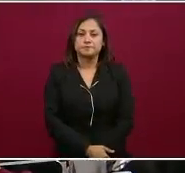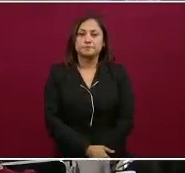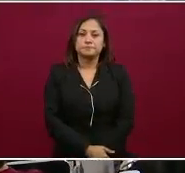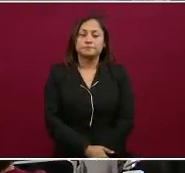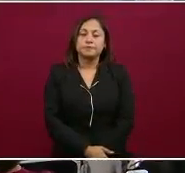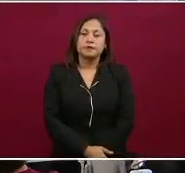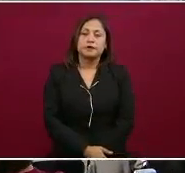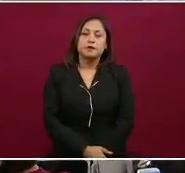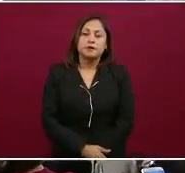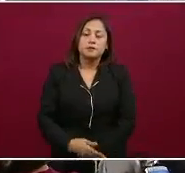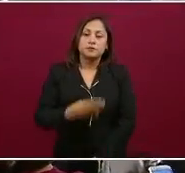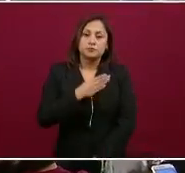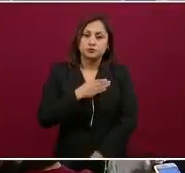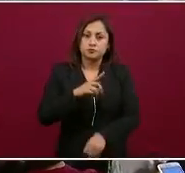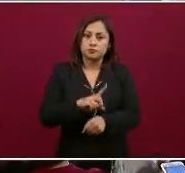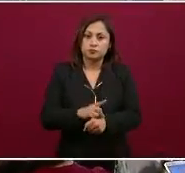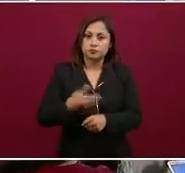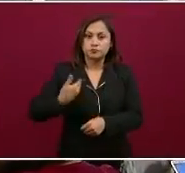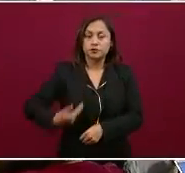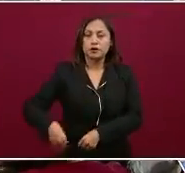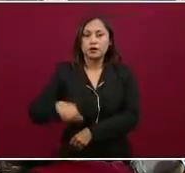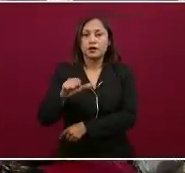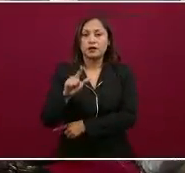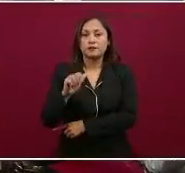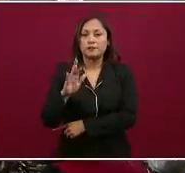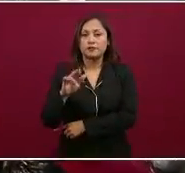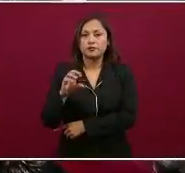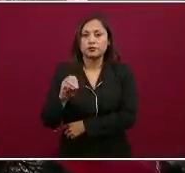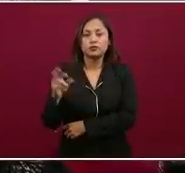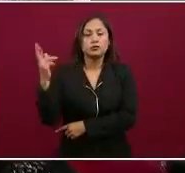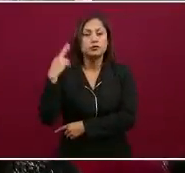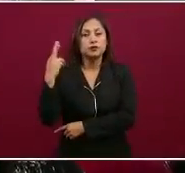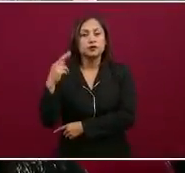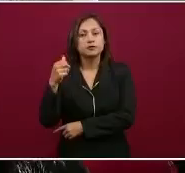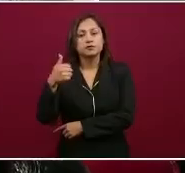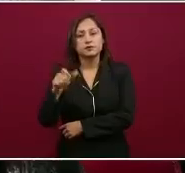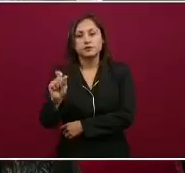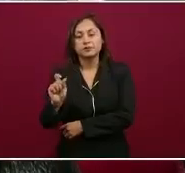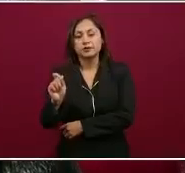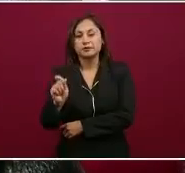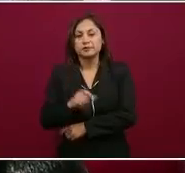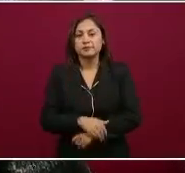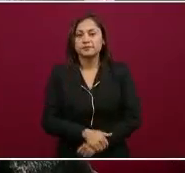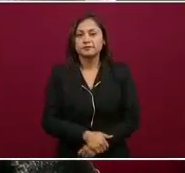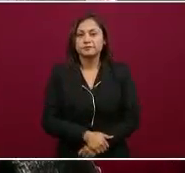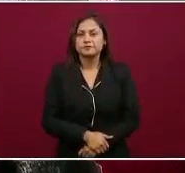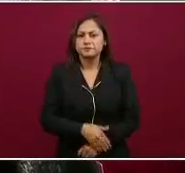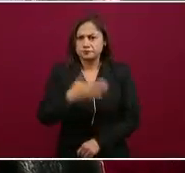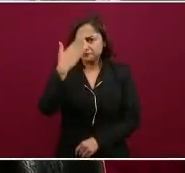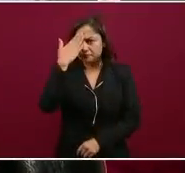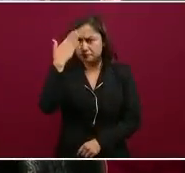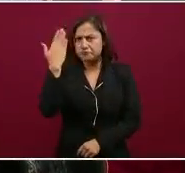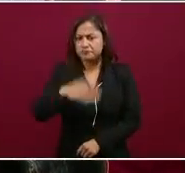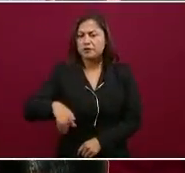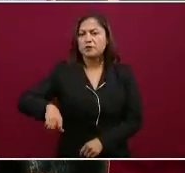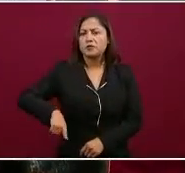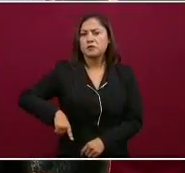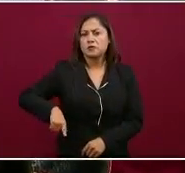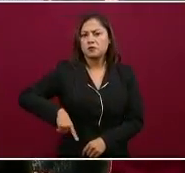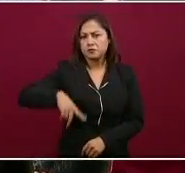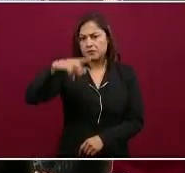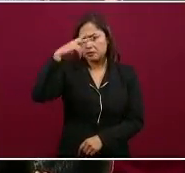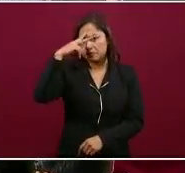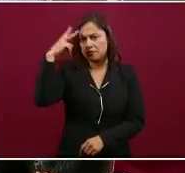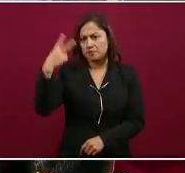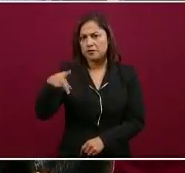Gracias, presidente. Buenos días. Alfonso Bárcenas, de Cadena Raza, Radio 620. Sabemos que el gobierno mexicano está bien representado por el secretario Marcelo Ebrard.